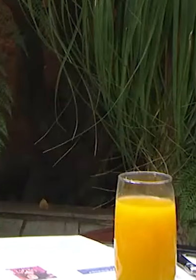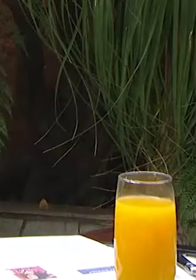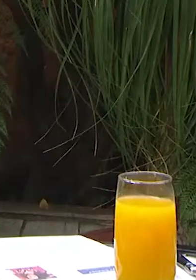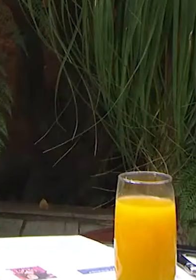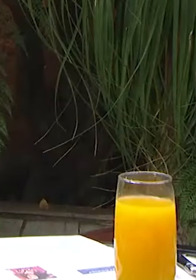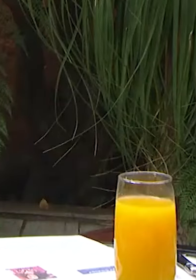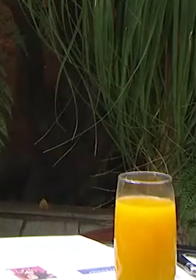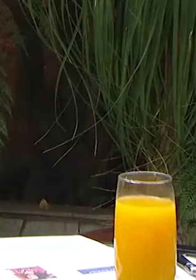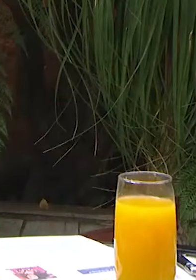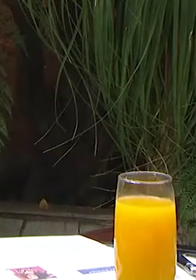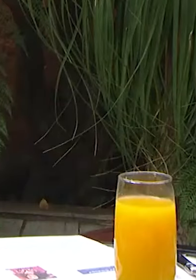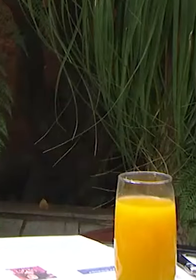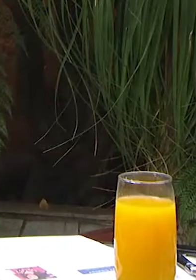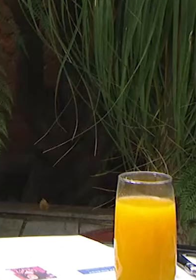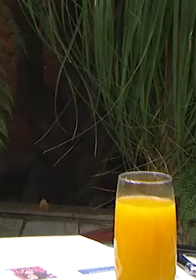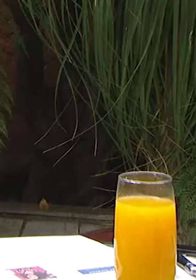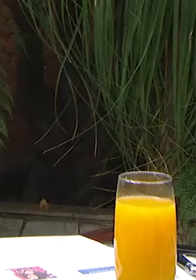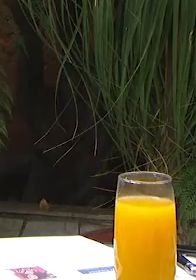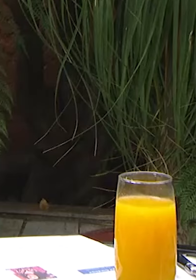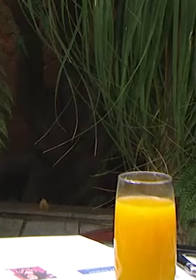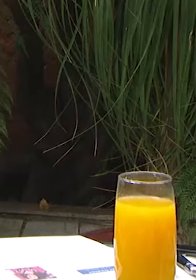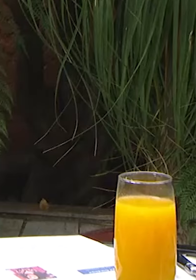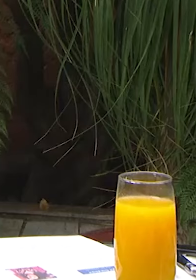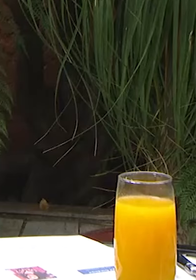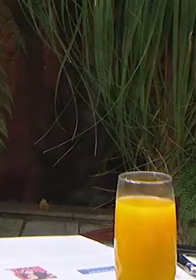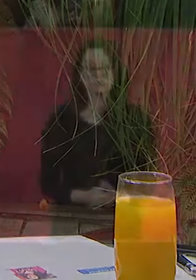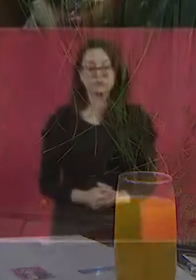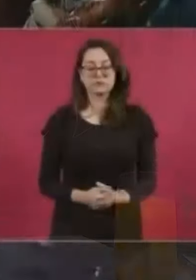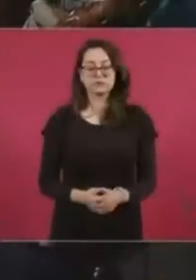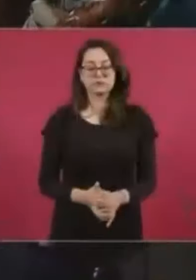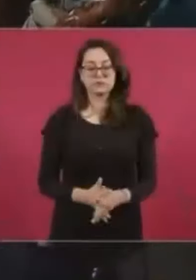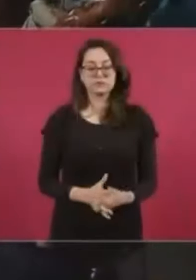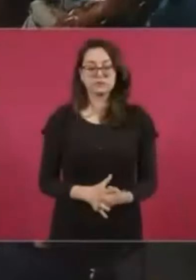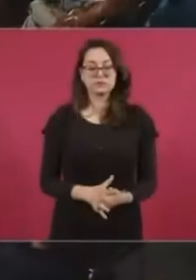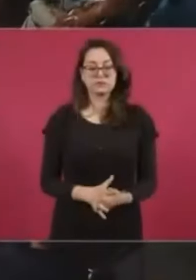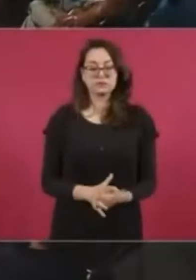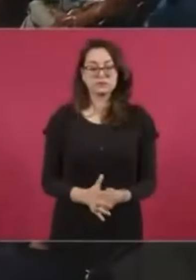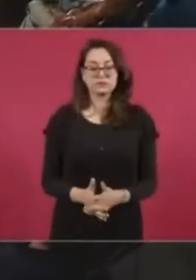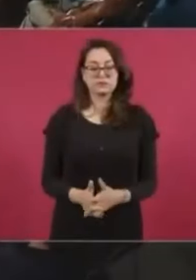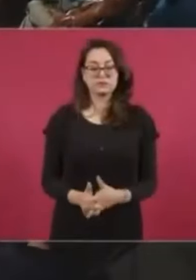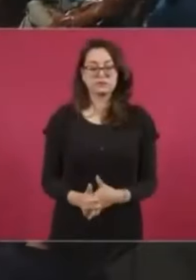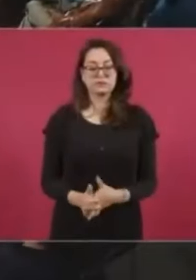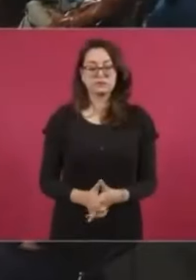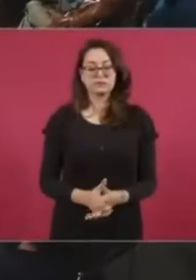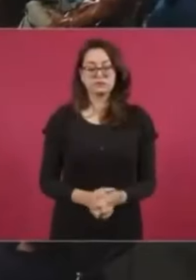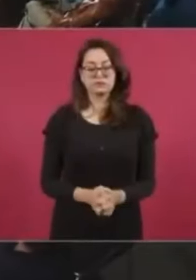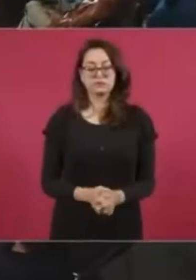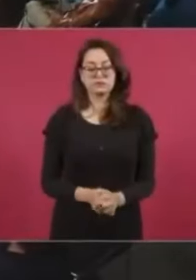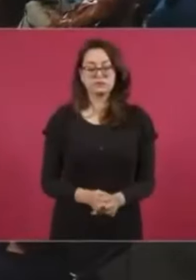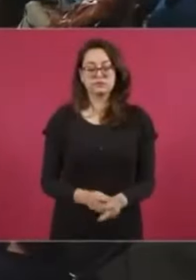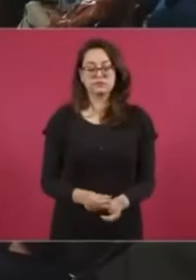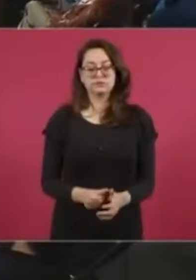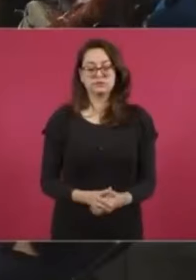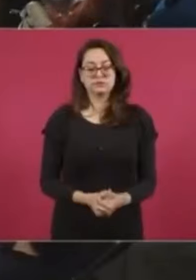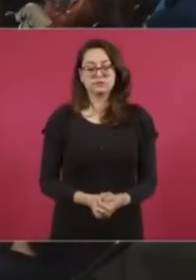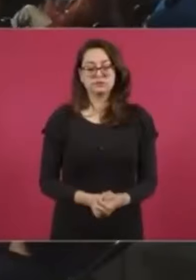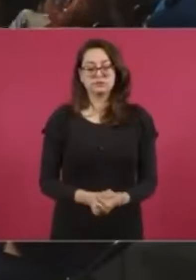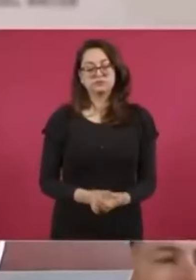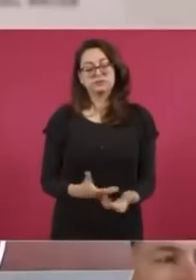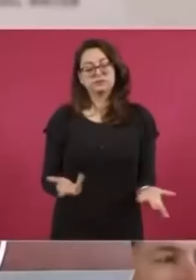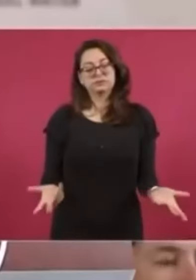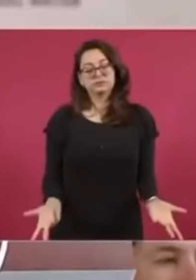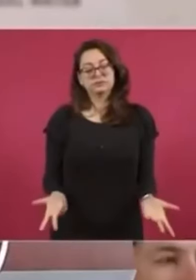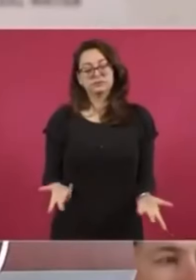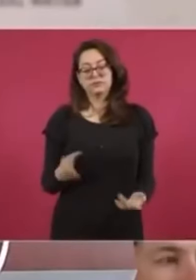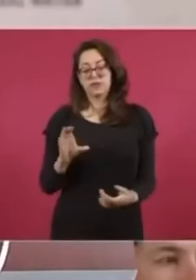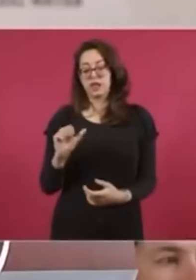mierda. A ver, miserable, vamos a ver al narcopresidente 6. Sí. Bueno, pues mi pésame a los familiares